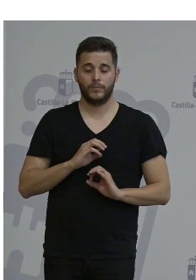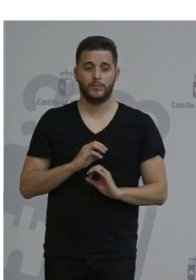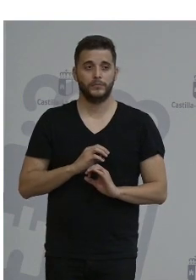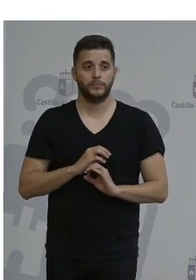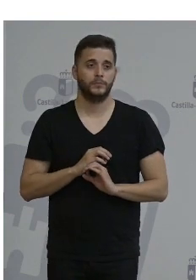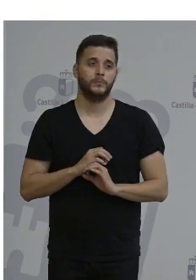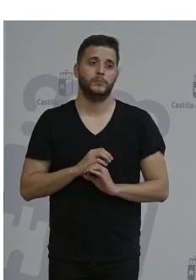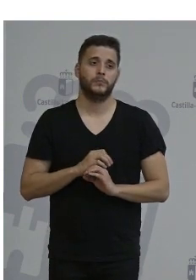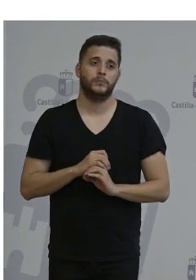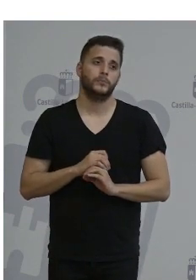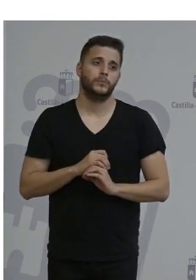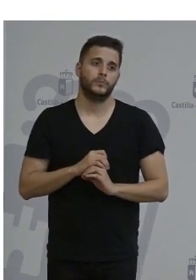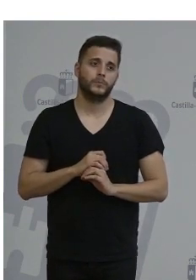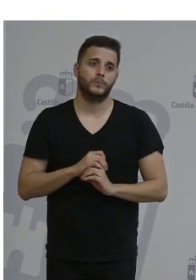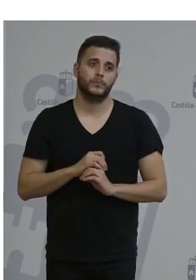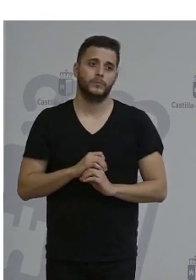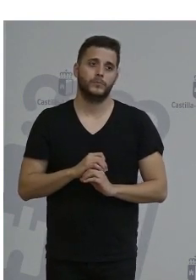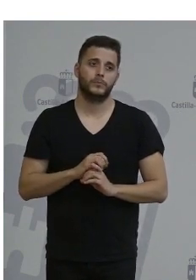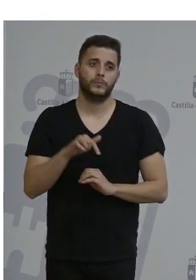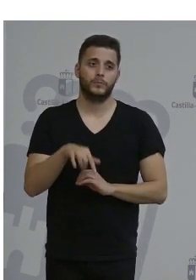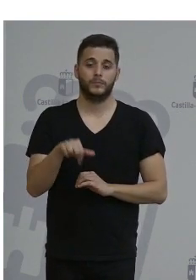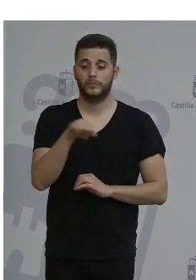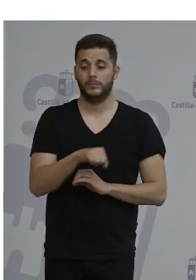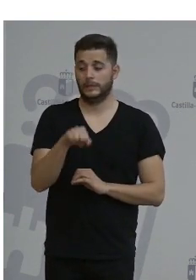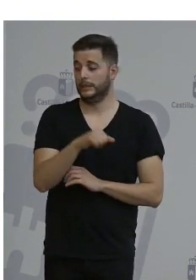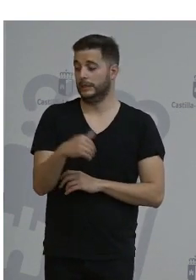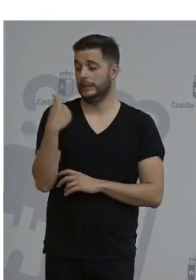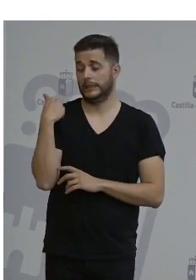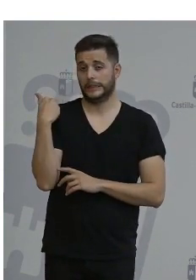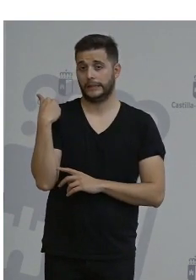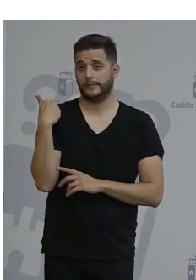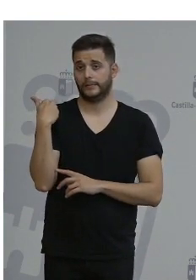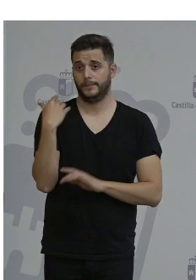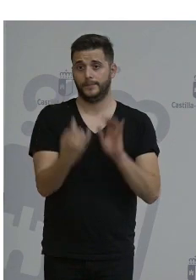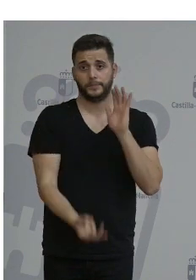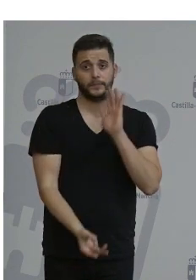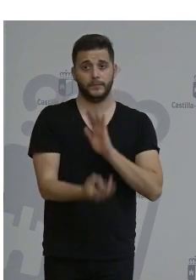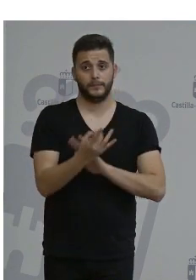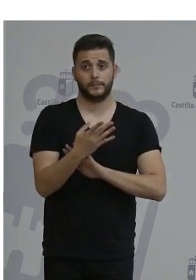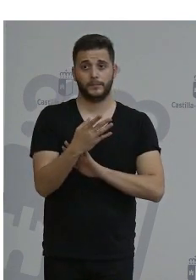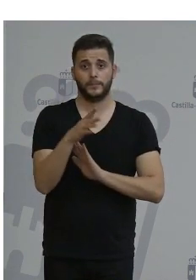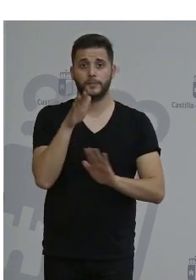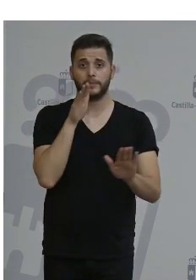Y estos años se ha tardado en salir la convocatoria